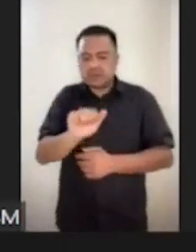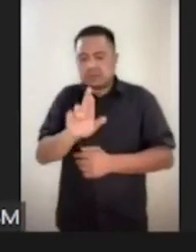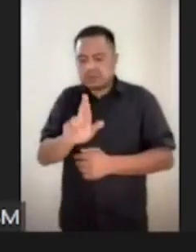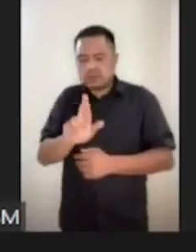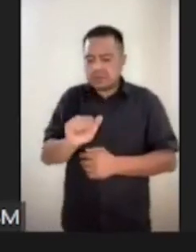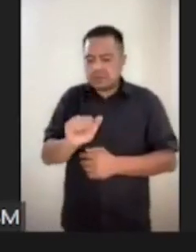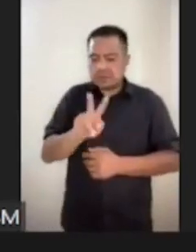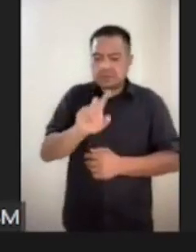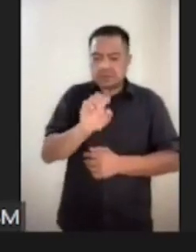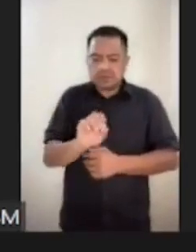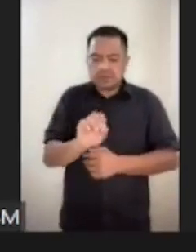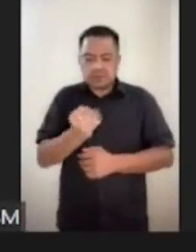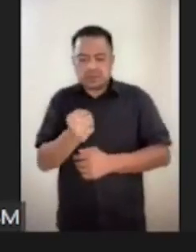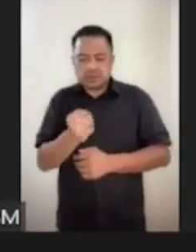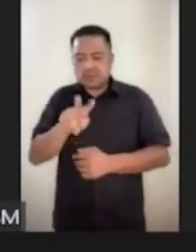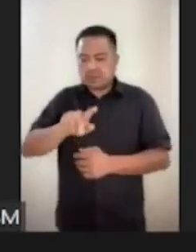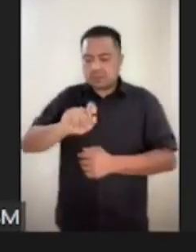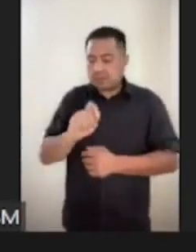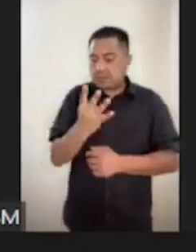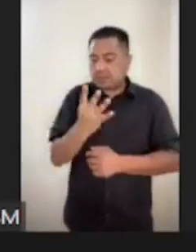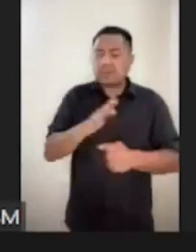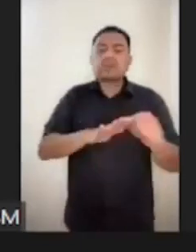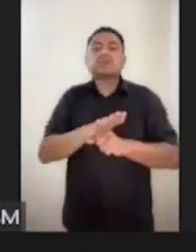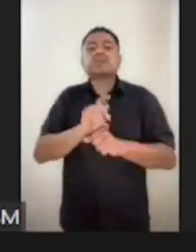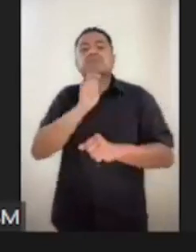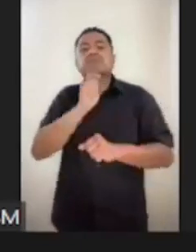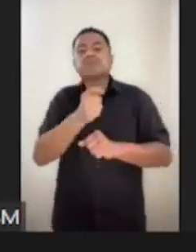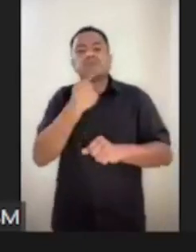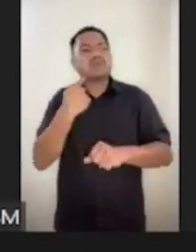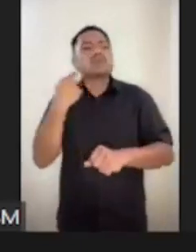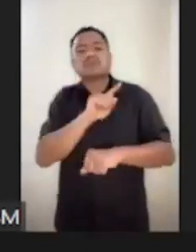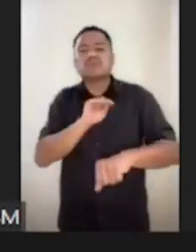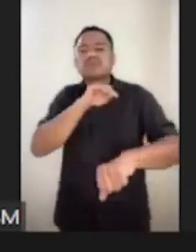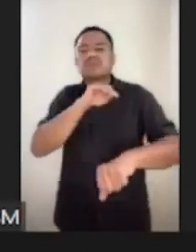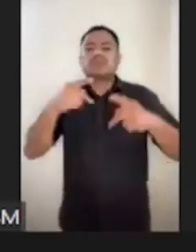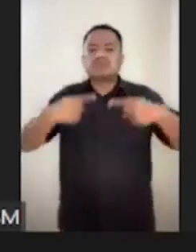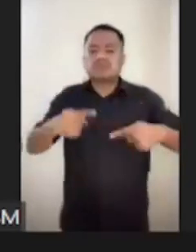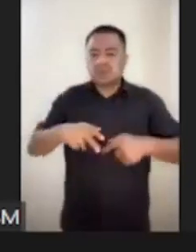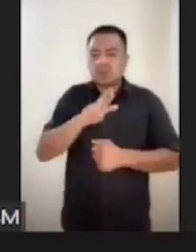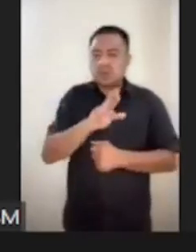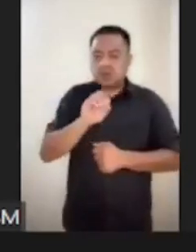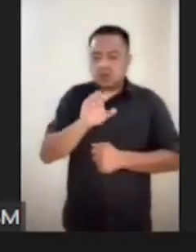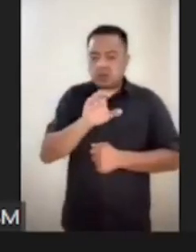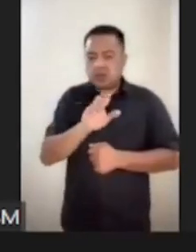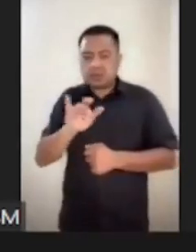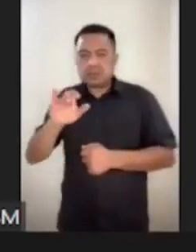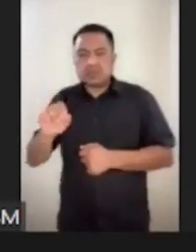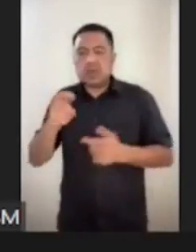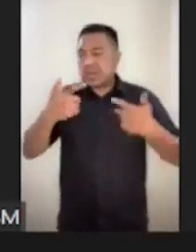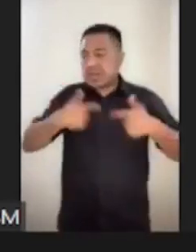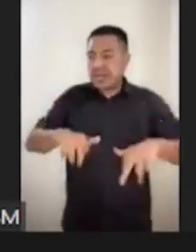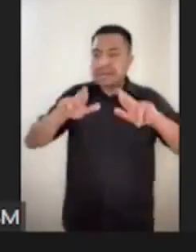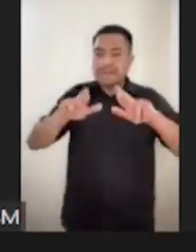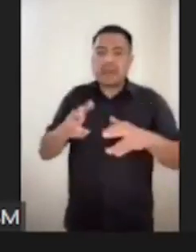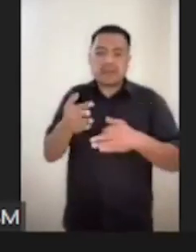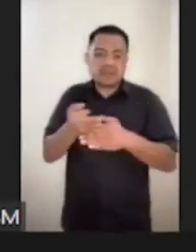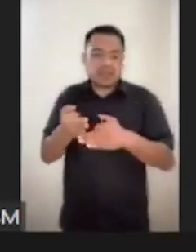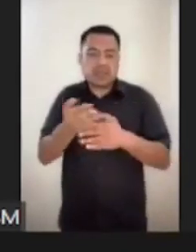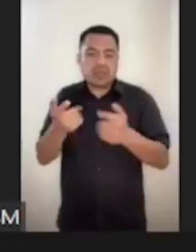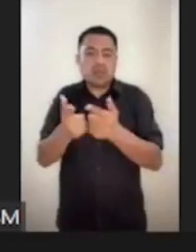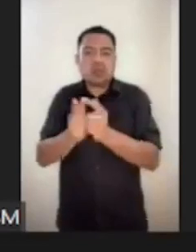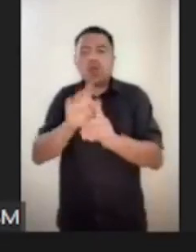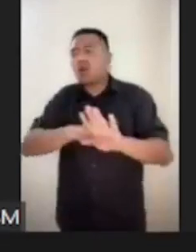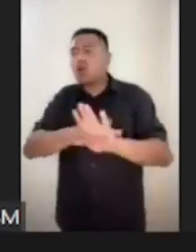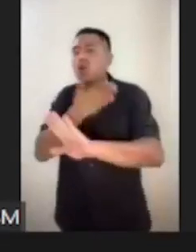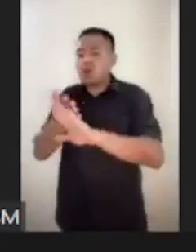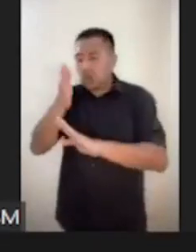diagonal 2024 relativo al recurso de apelación promovido por la ciudadana Rocío Calleja Niño, representante de Morena, en contra